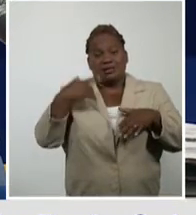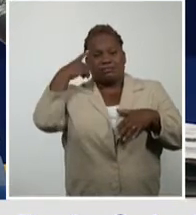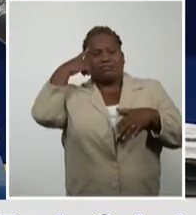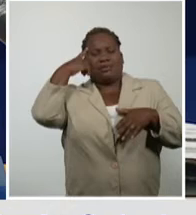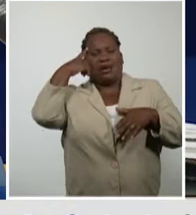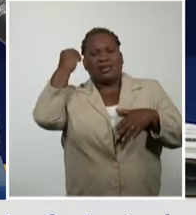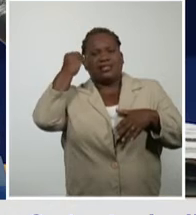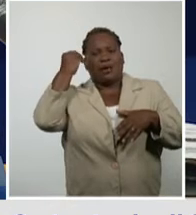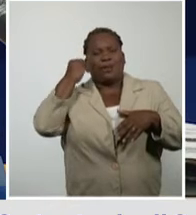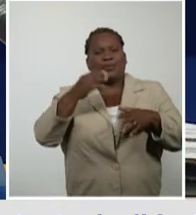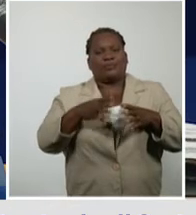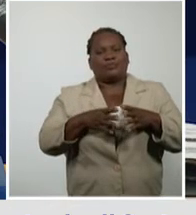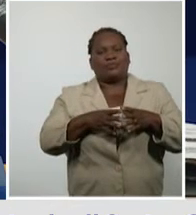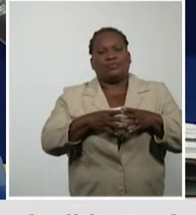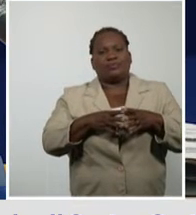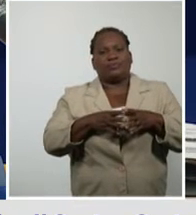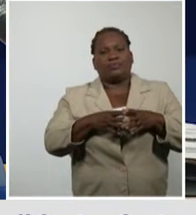analizar.